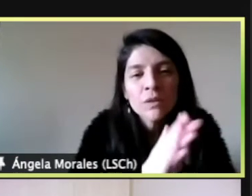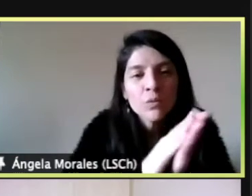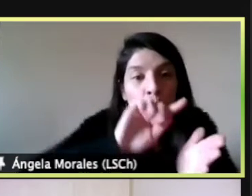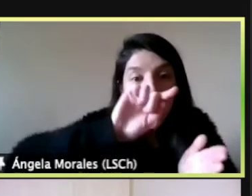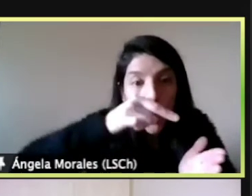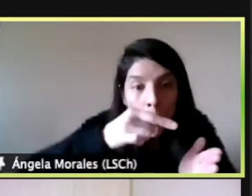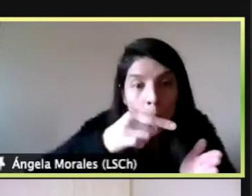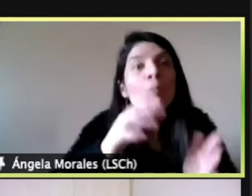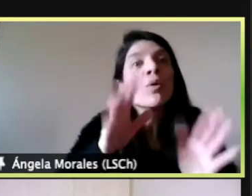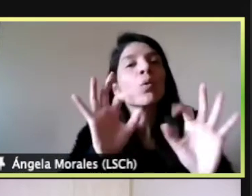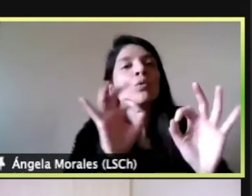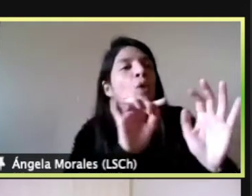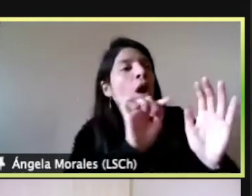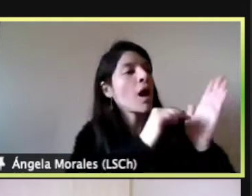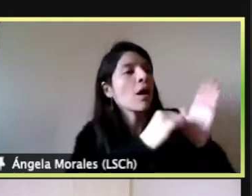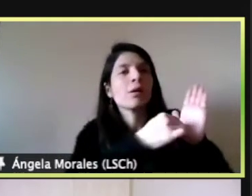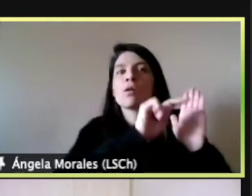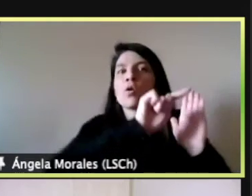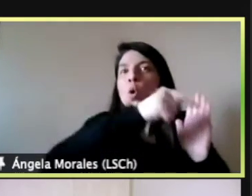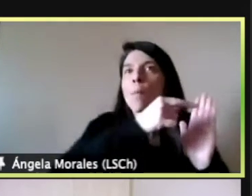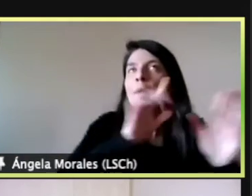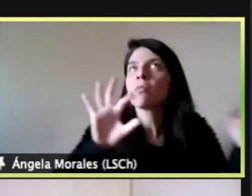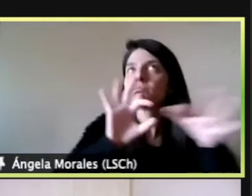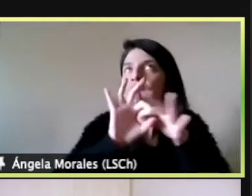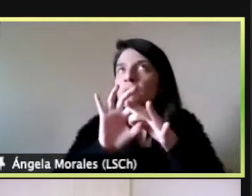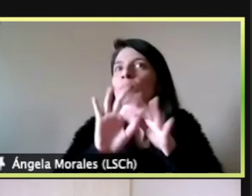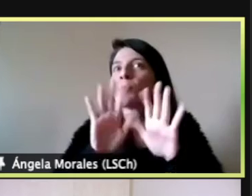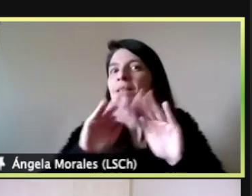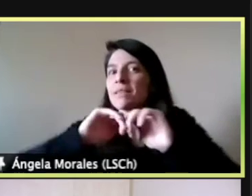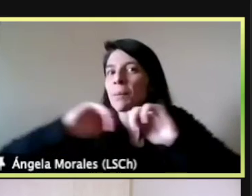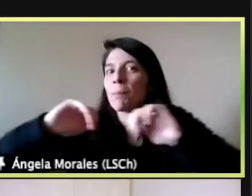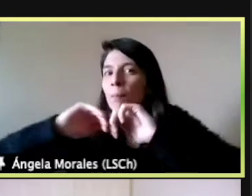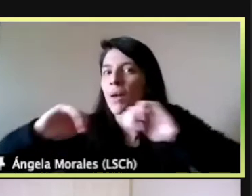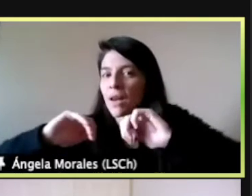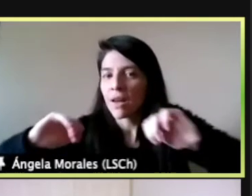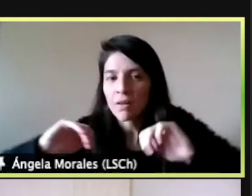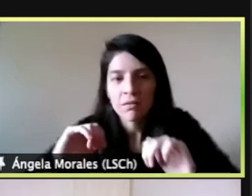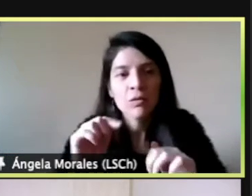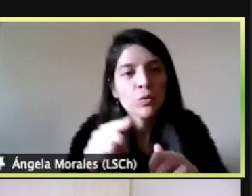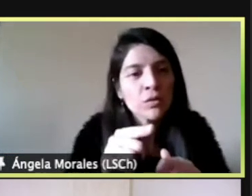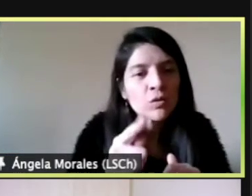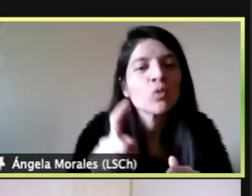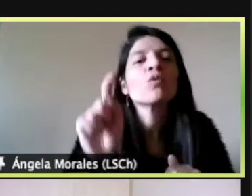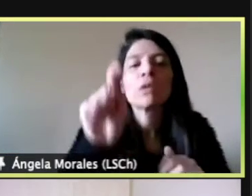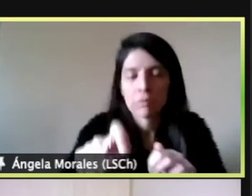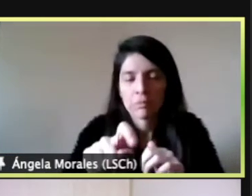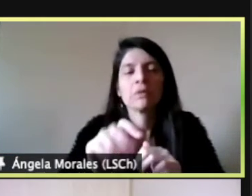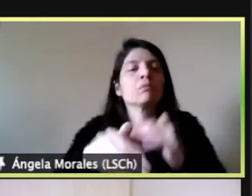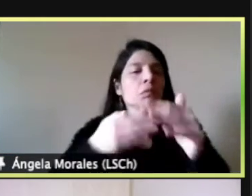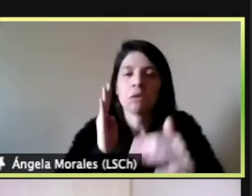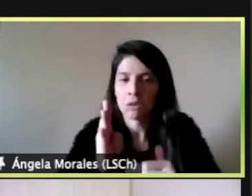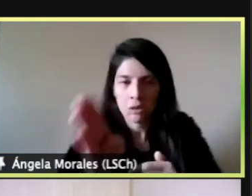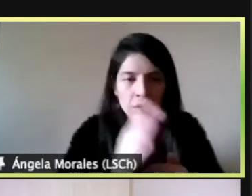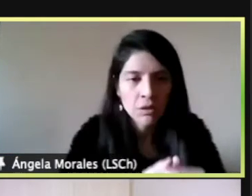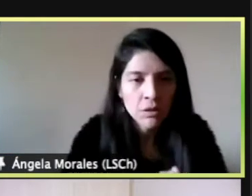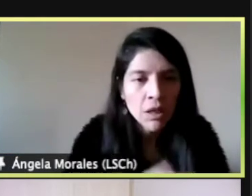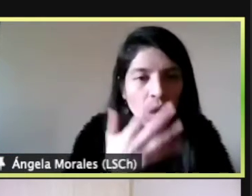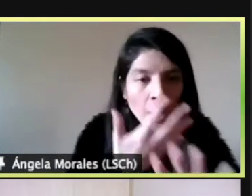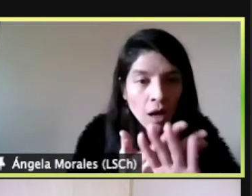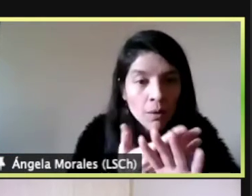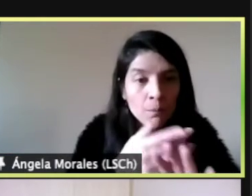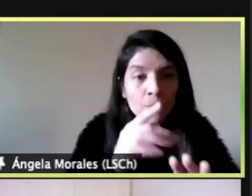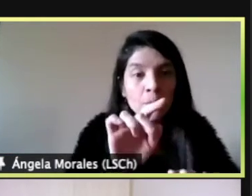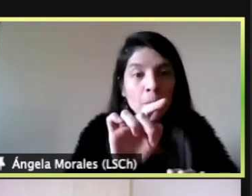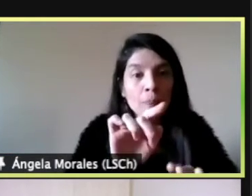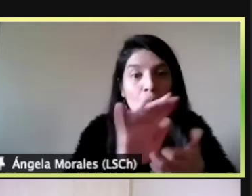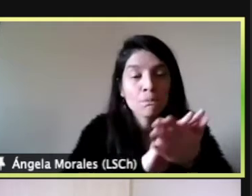voy a ir acá a siguiente. Y acá me dice, mira, tienes varias alternativas. Existen los separadores, que está el tabulador.